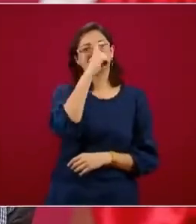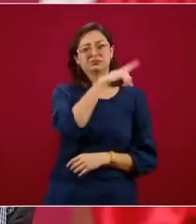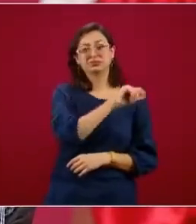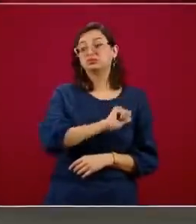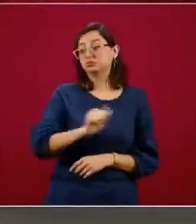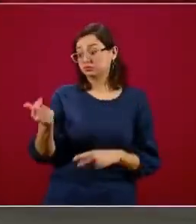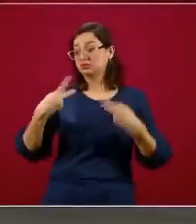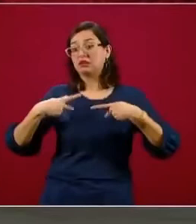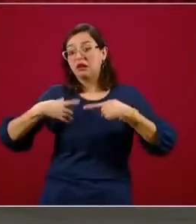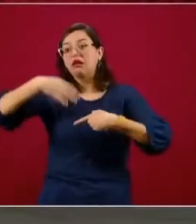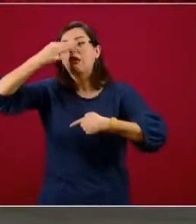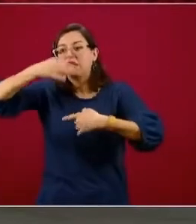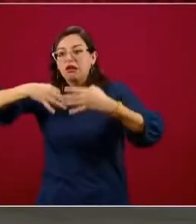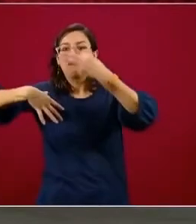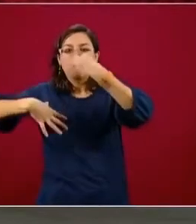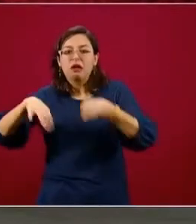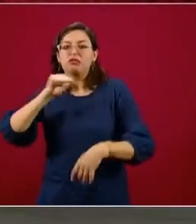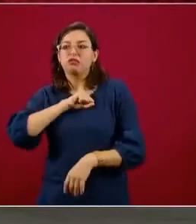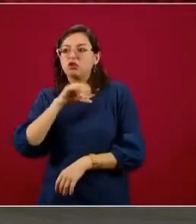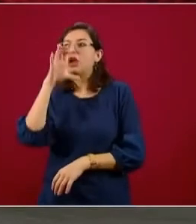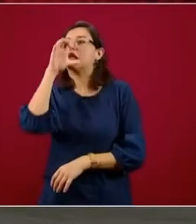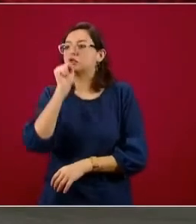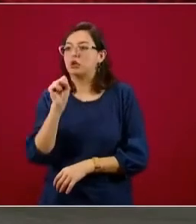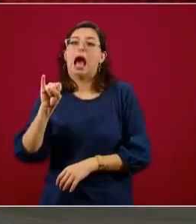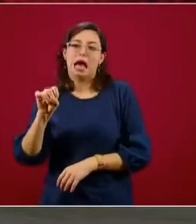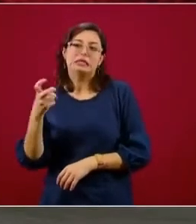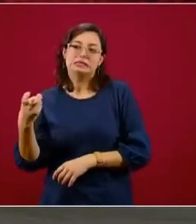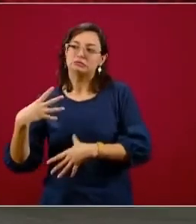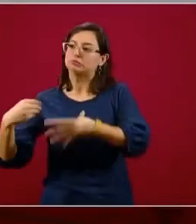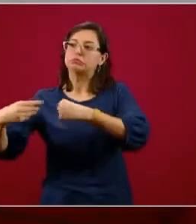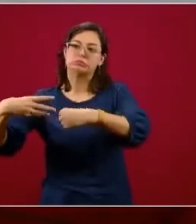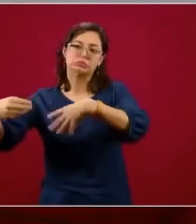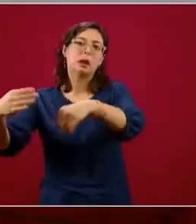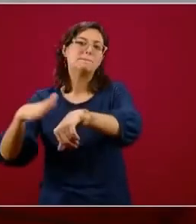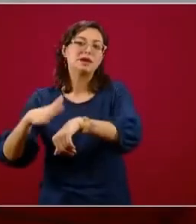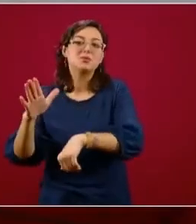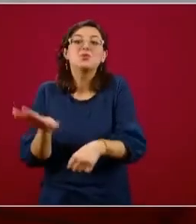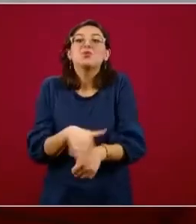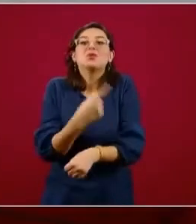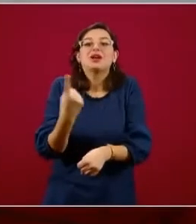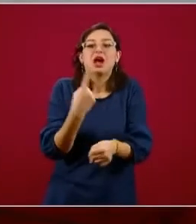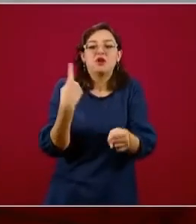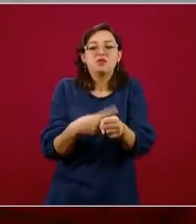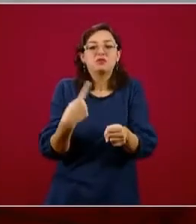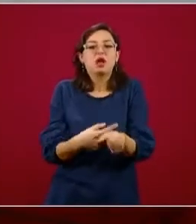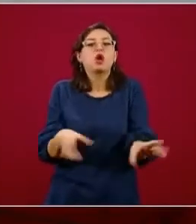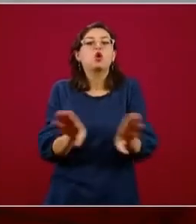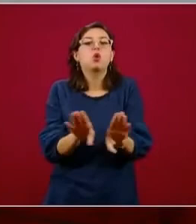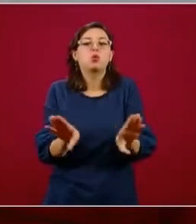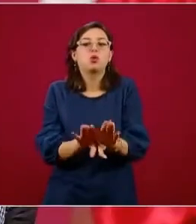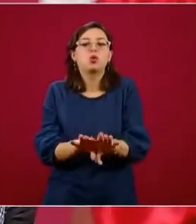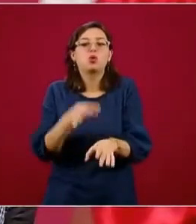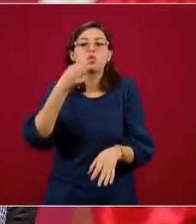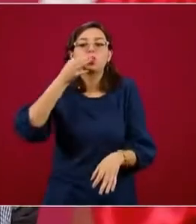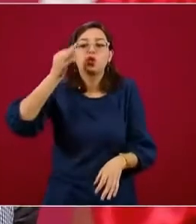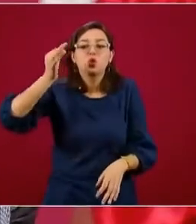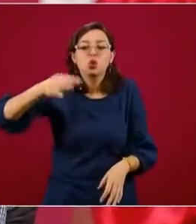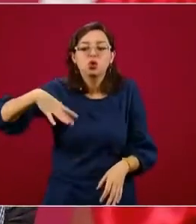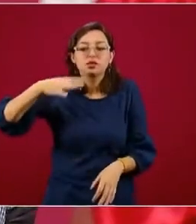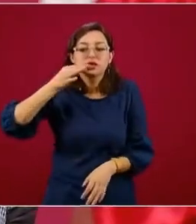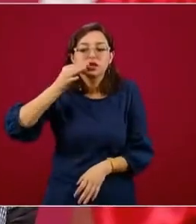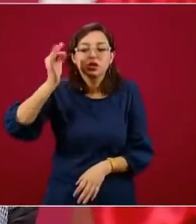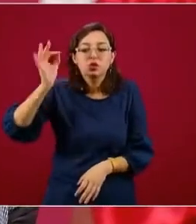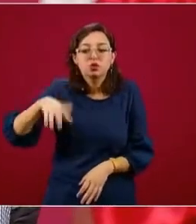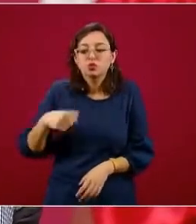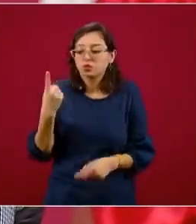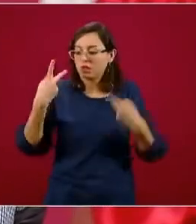con las personas sintomáticas. Recordemos que estamos ante una enfermedad que se transmite a través de gotas que una